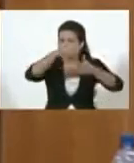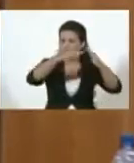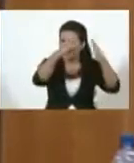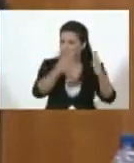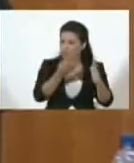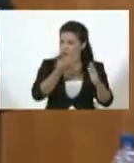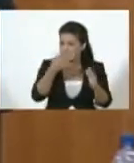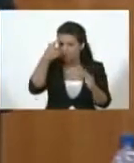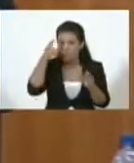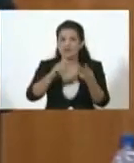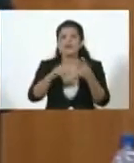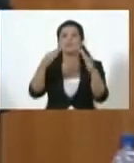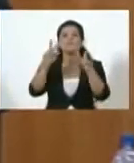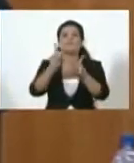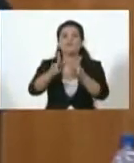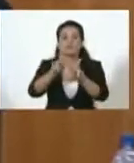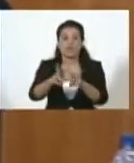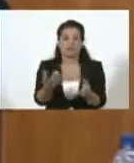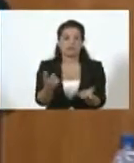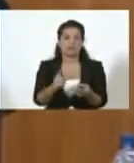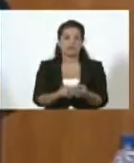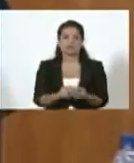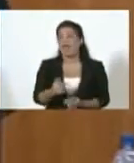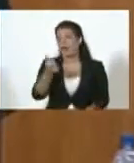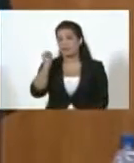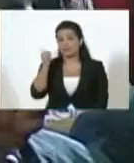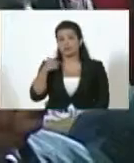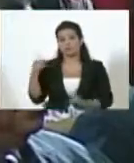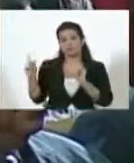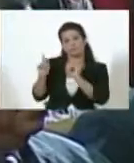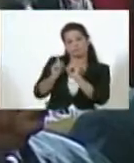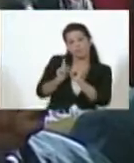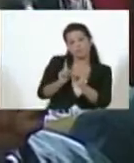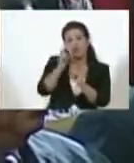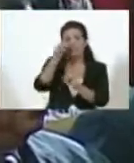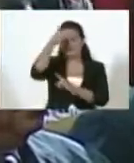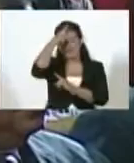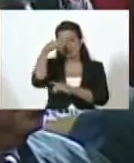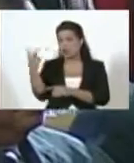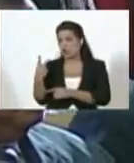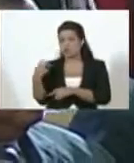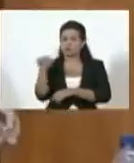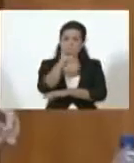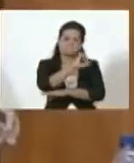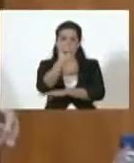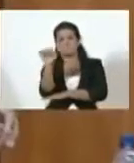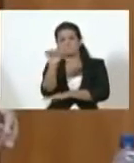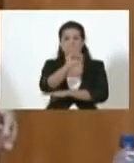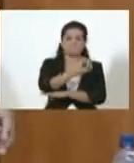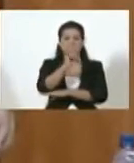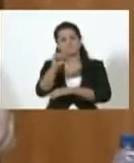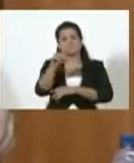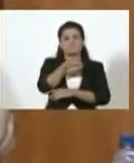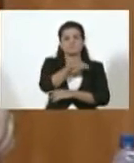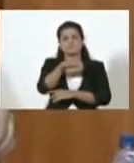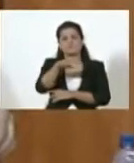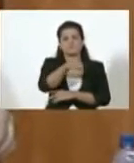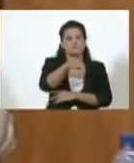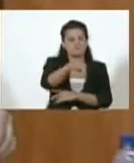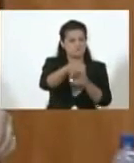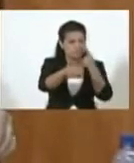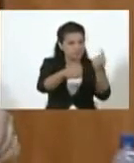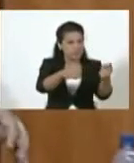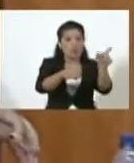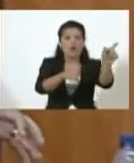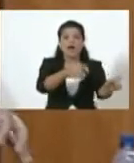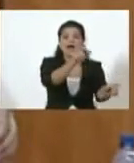Venezuela, ¿verdad? Ayer veníamos con Tarek manejando de Charallave por allá y nos conseguimos a unas mujeres que estaban